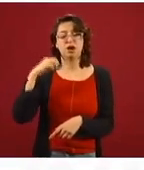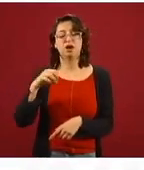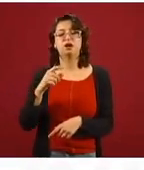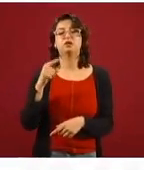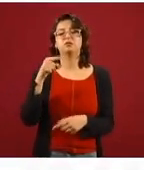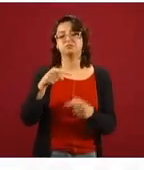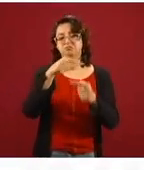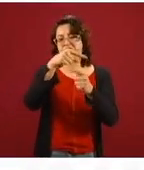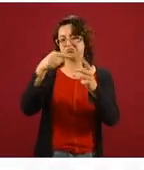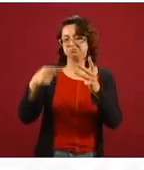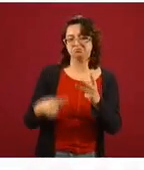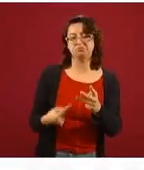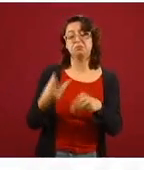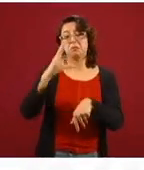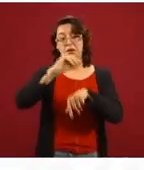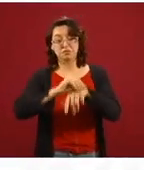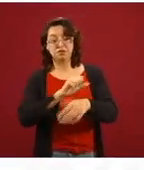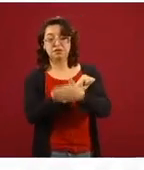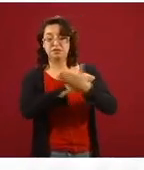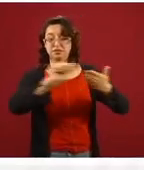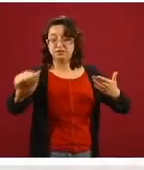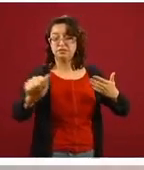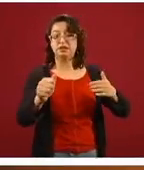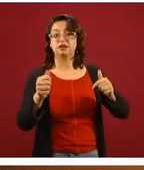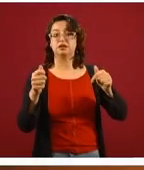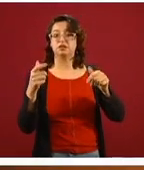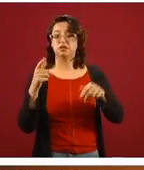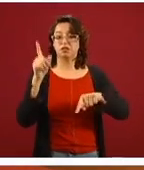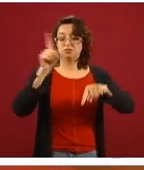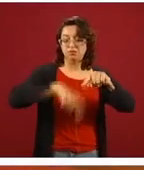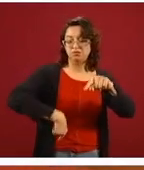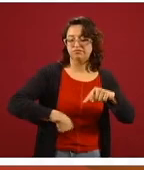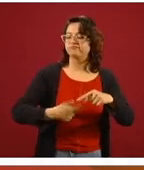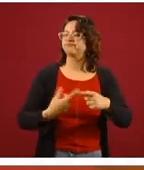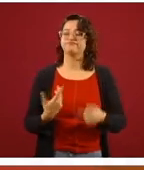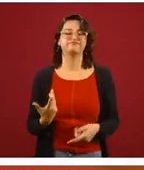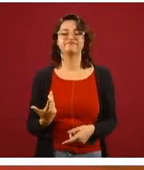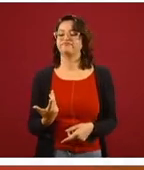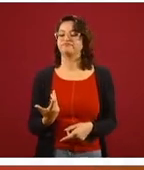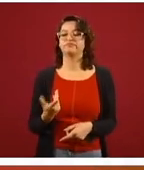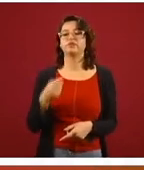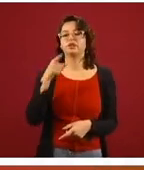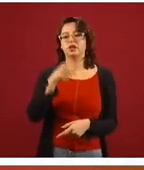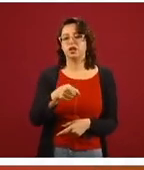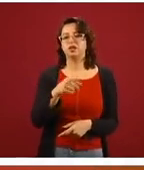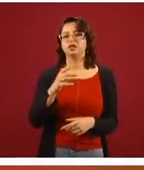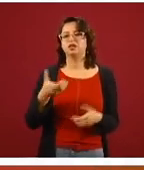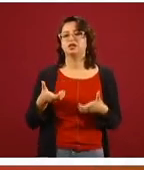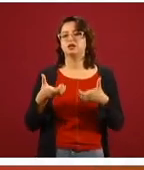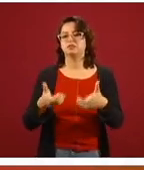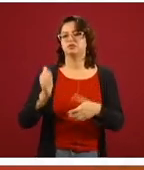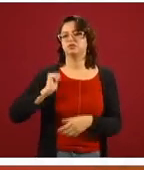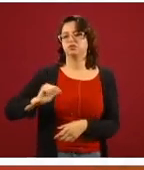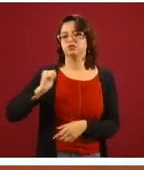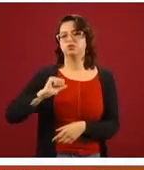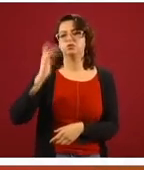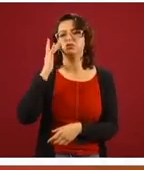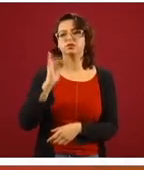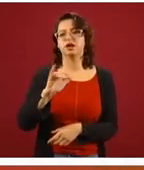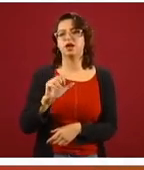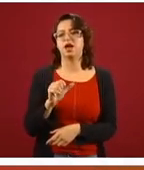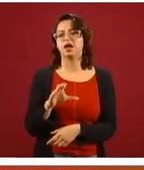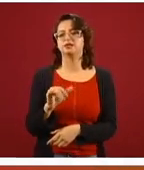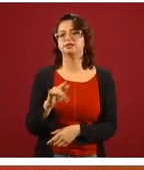son los que no permitieron colocar las bombas, están en camino antiguo a San Jacinto número